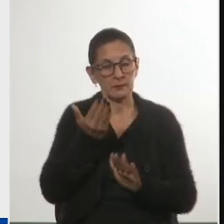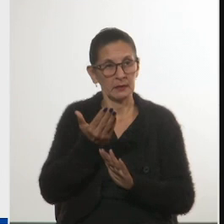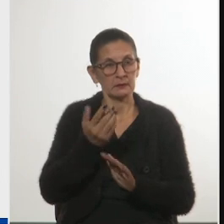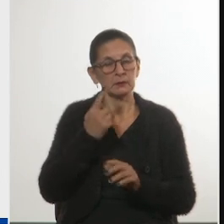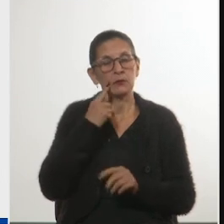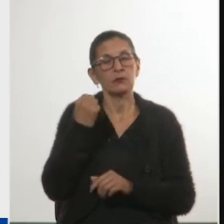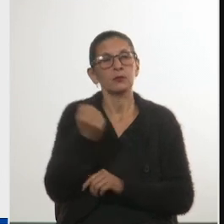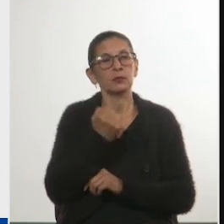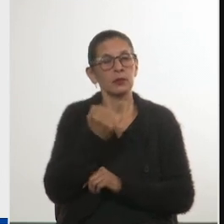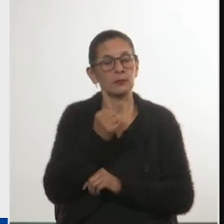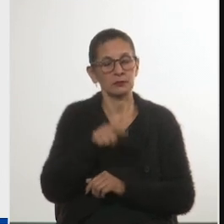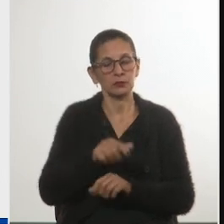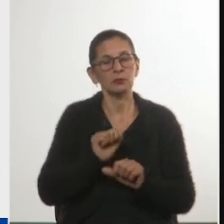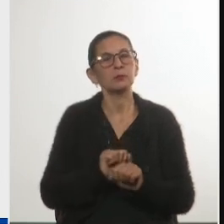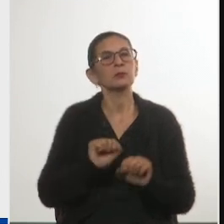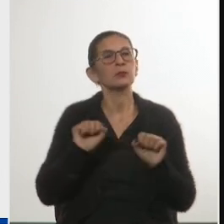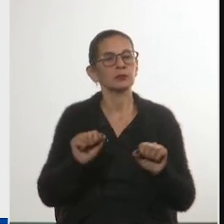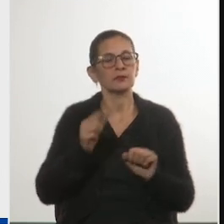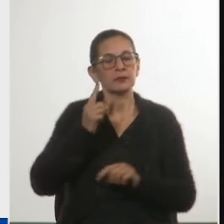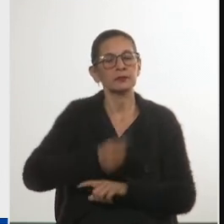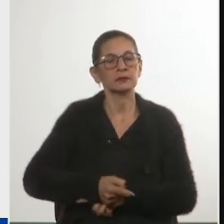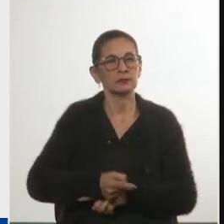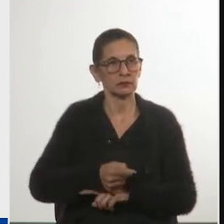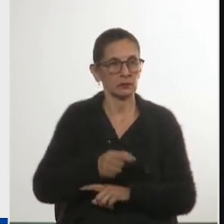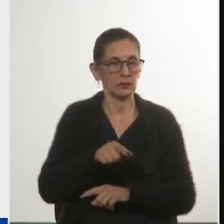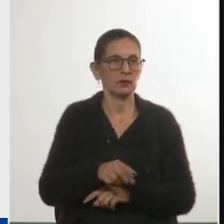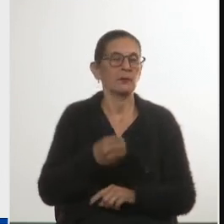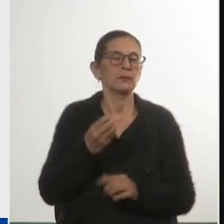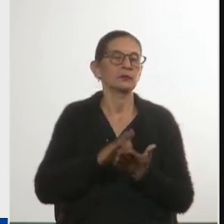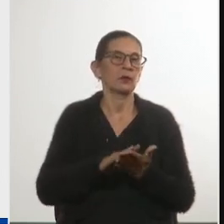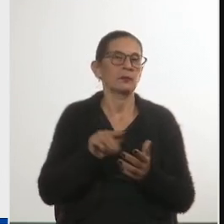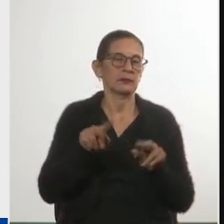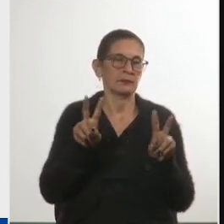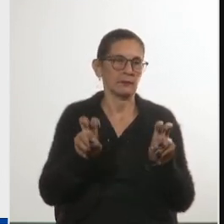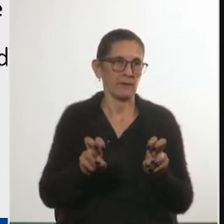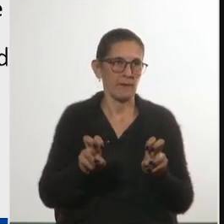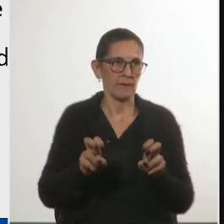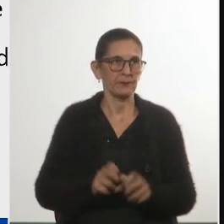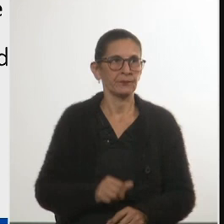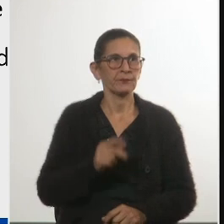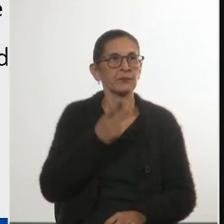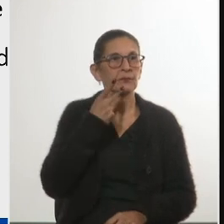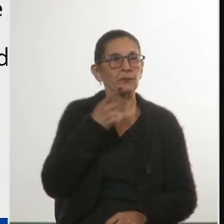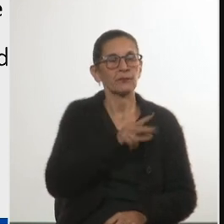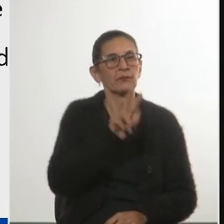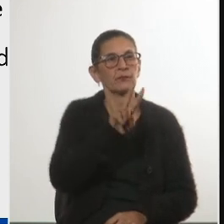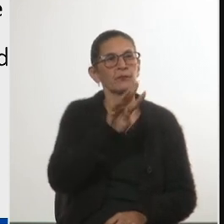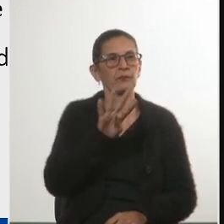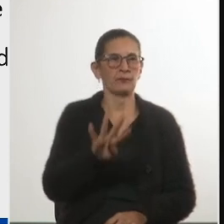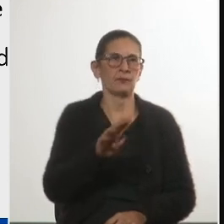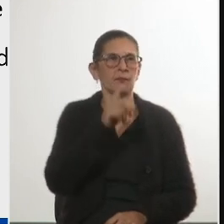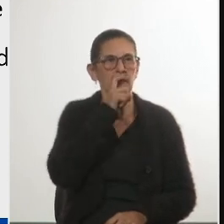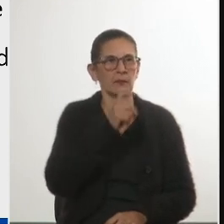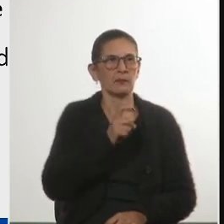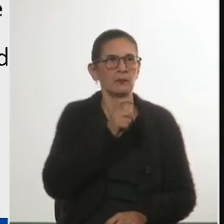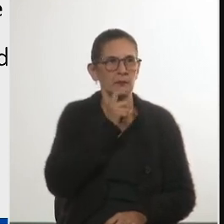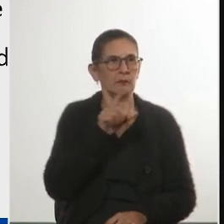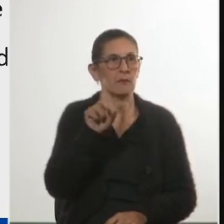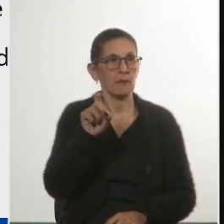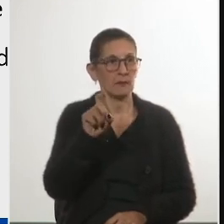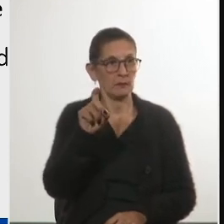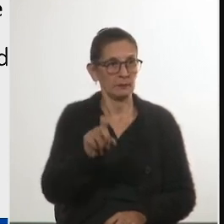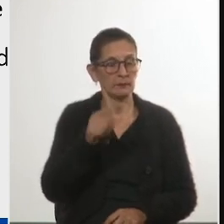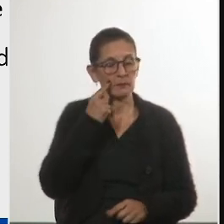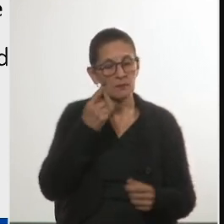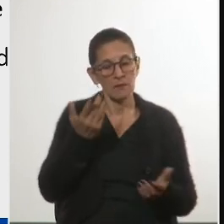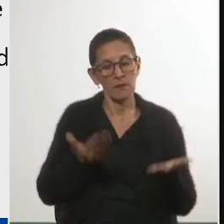brinde fundamentos a las posibles decisiones a tomar al respecto. Con fecha 24 de marzo, OCE